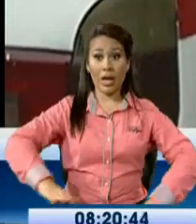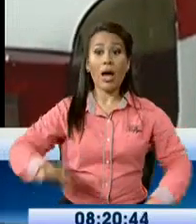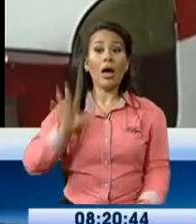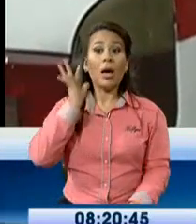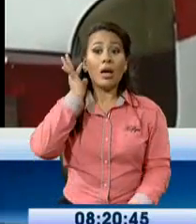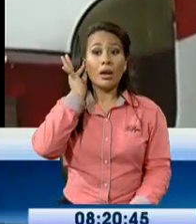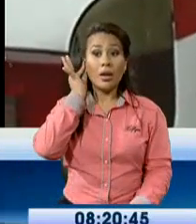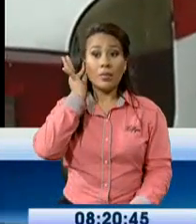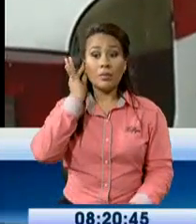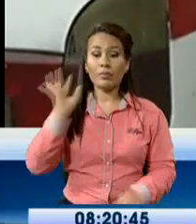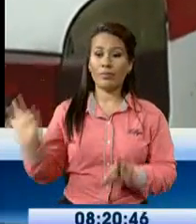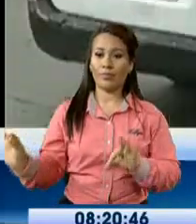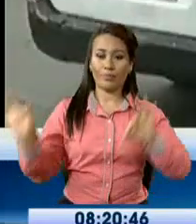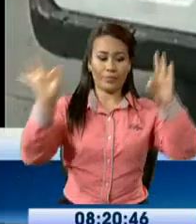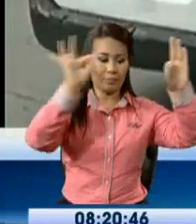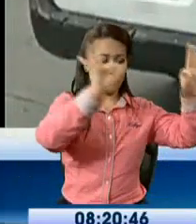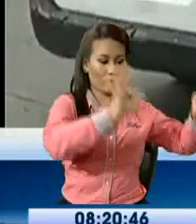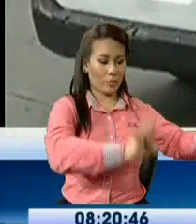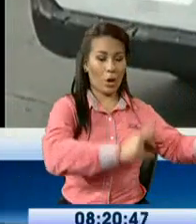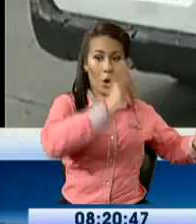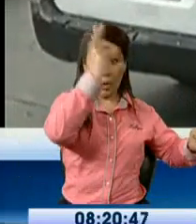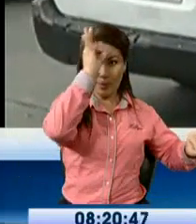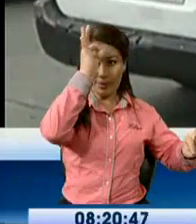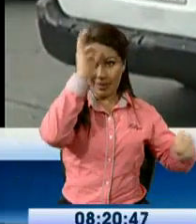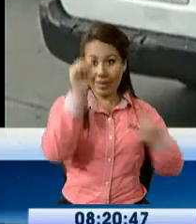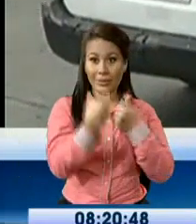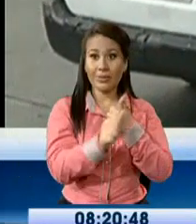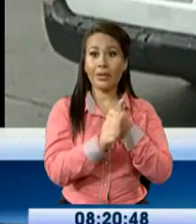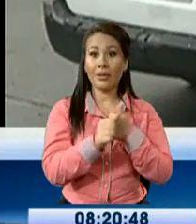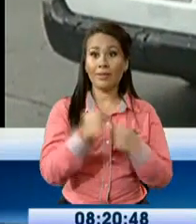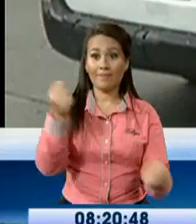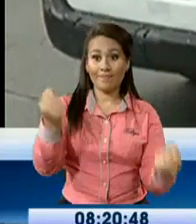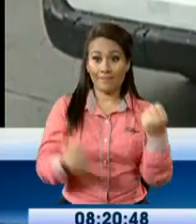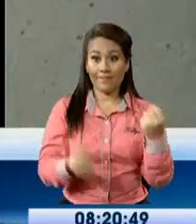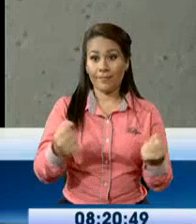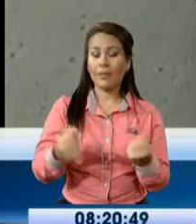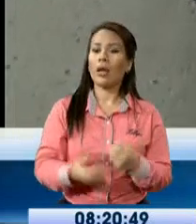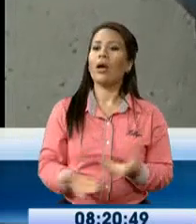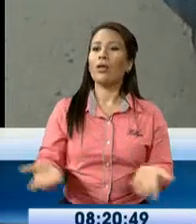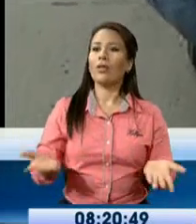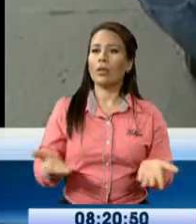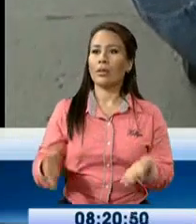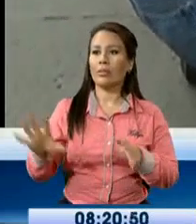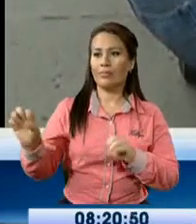fue trasladada a un hospital cercano y los vehículos llevados al centro